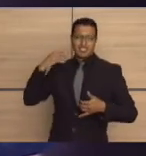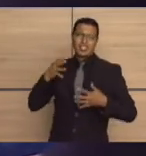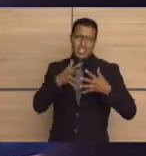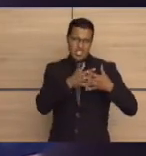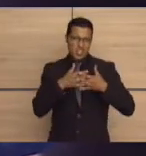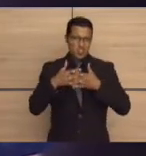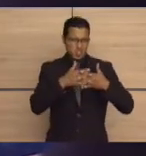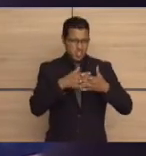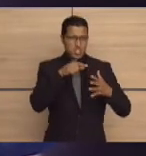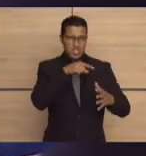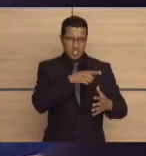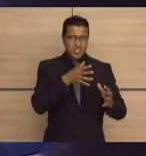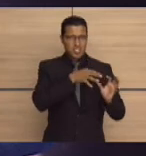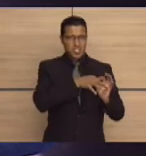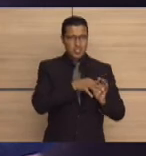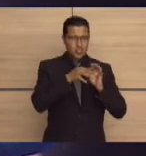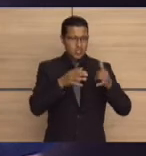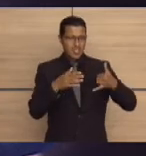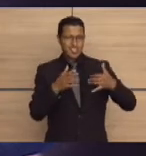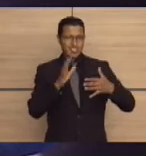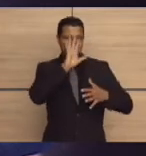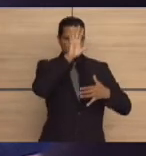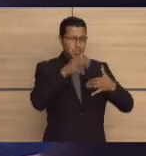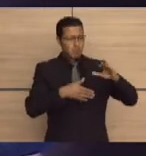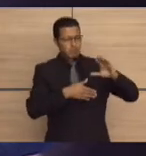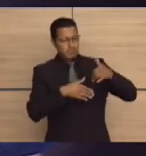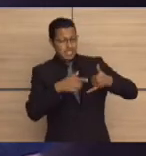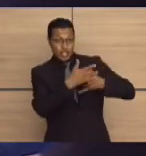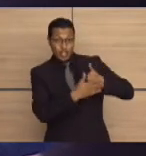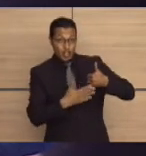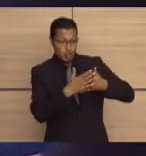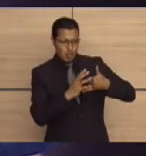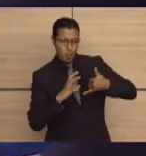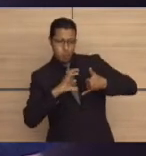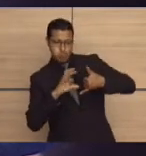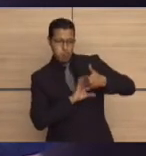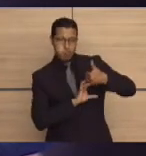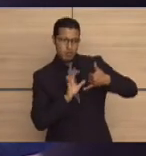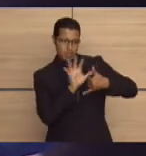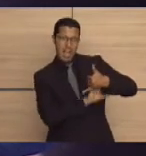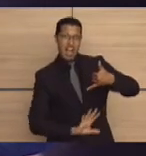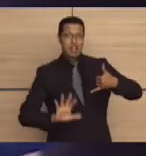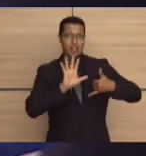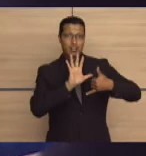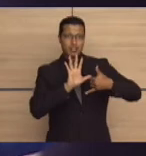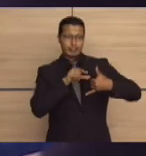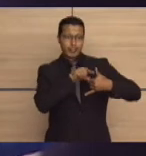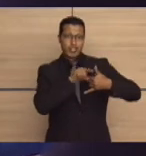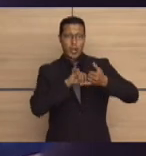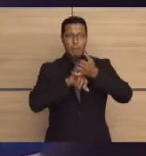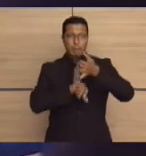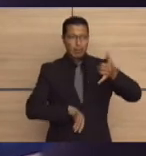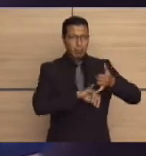Unidos de Colombia y antes era la Confederación Granadina y antes era la Gran Colombia, pero ese país que llamamos República de